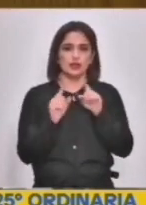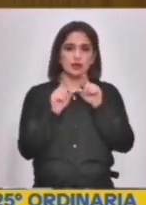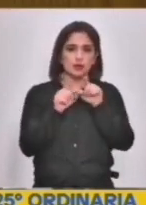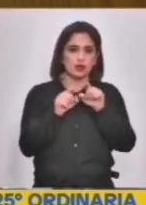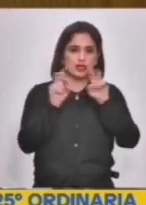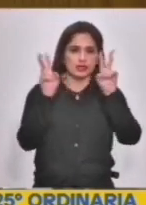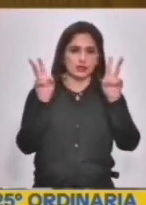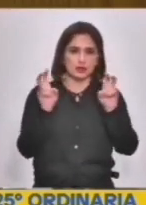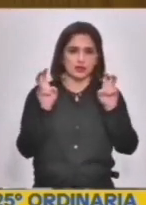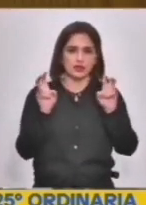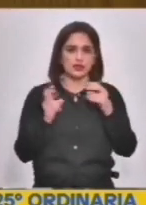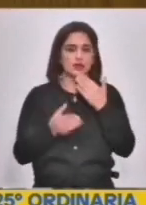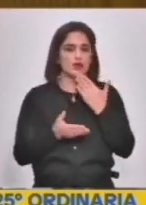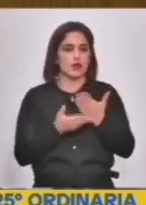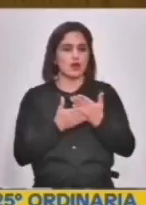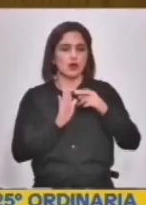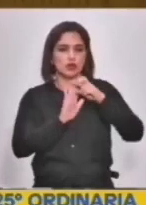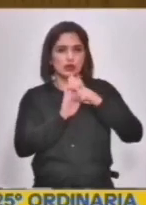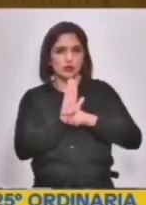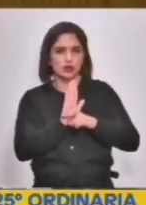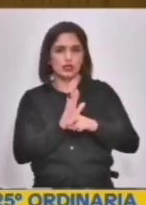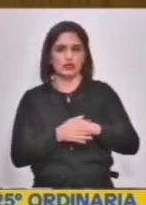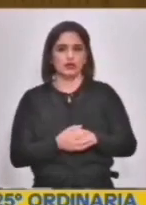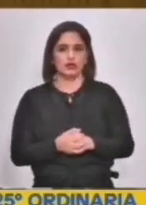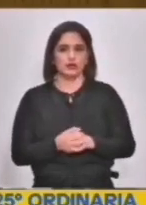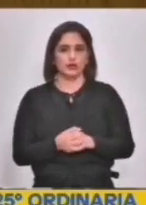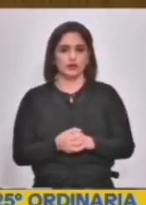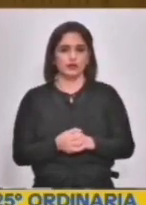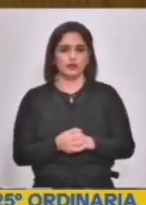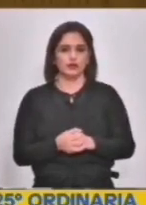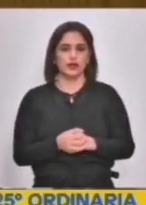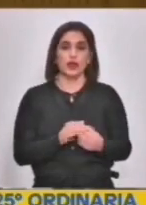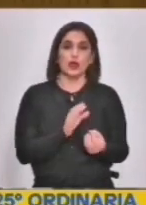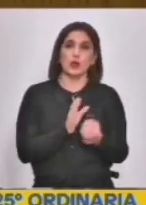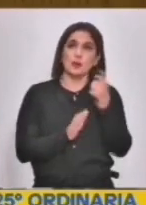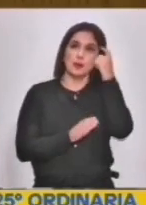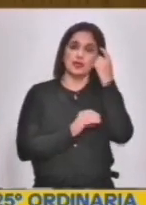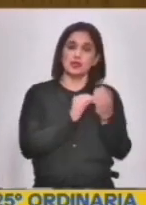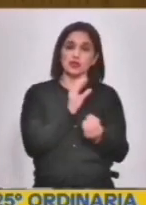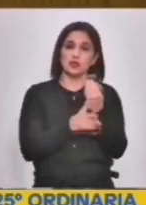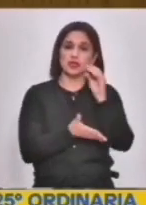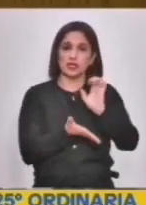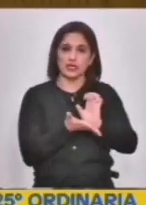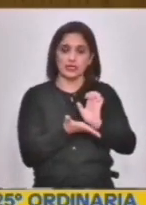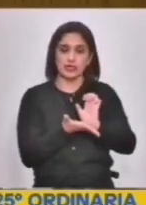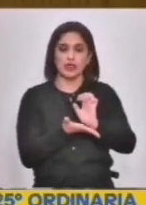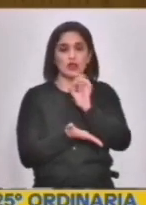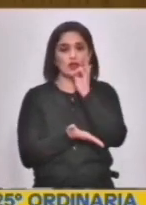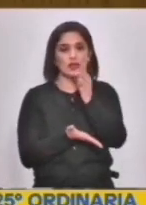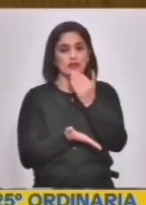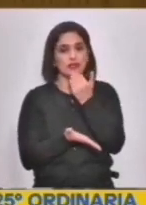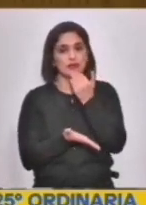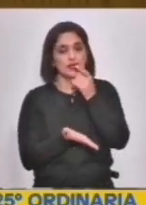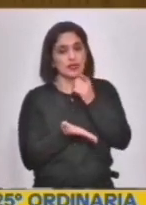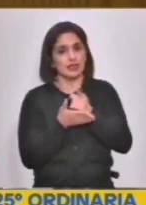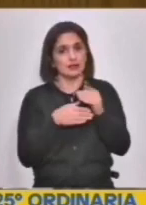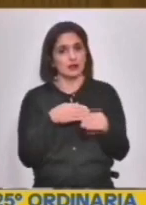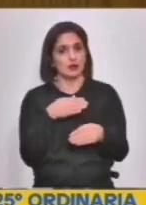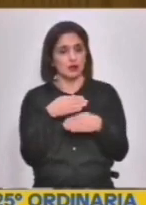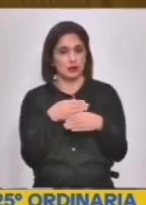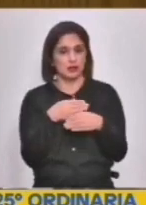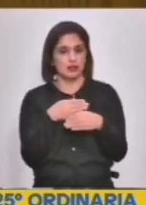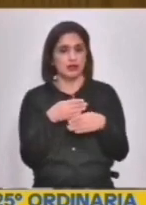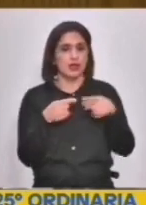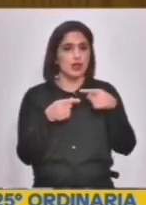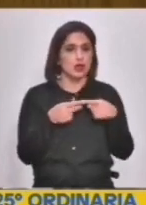razón cuando este proyecto va en la línea correcta de la modernización del Estado Hay que decir también que debe complementarse